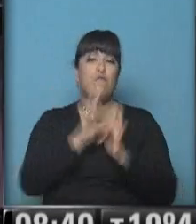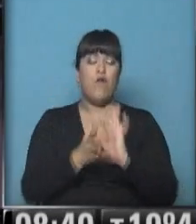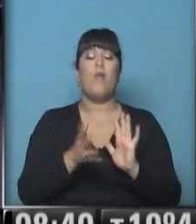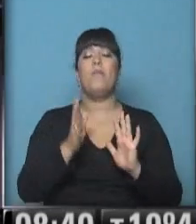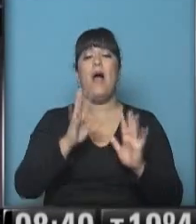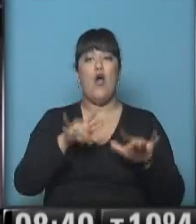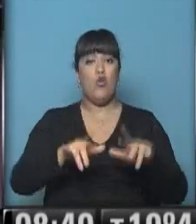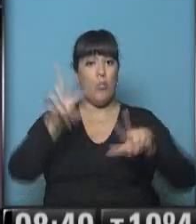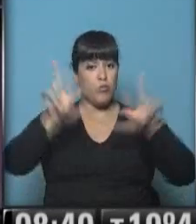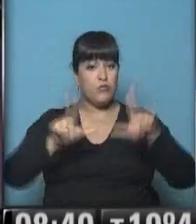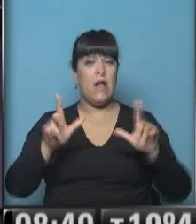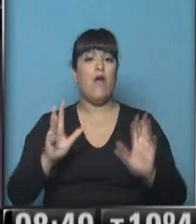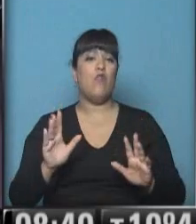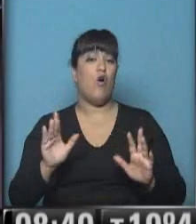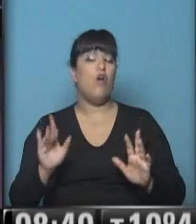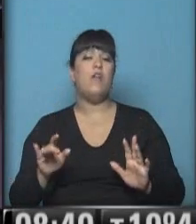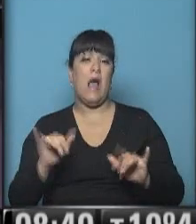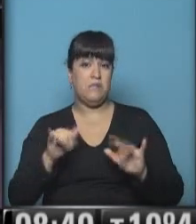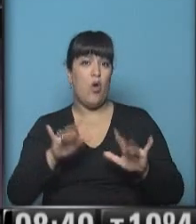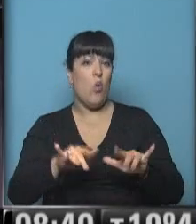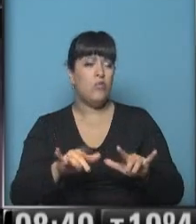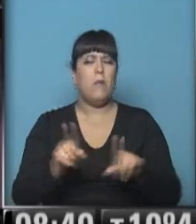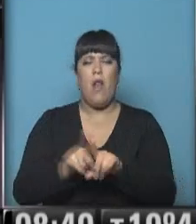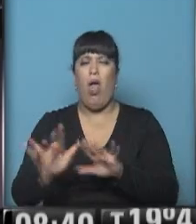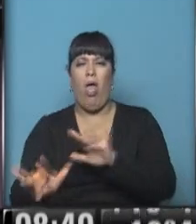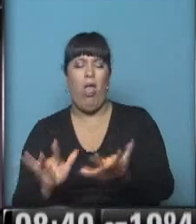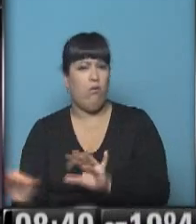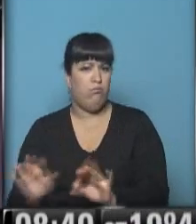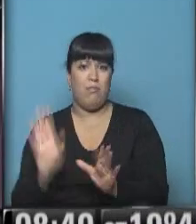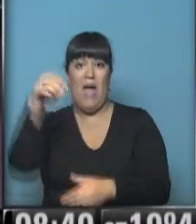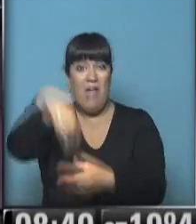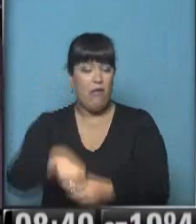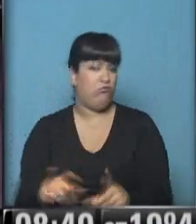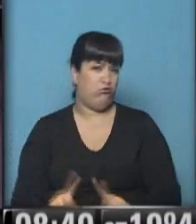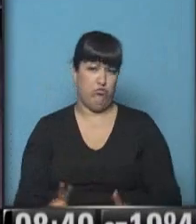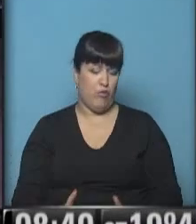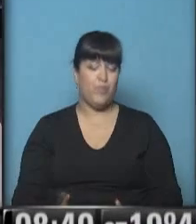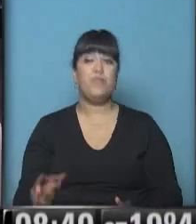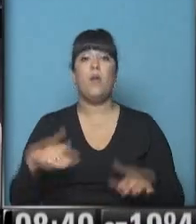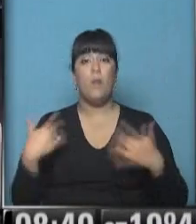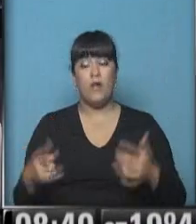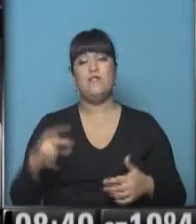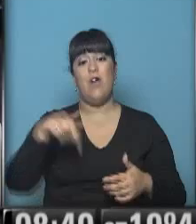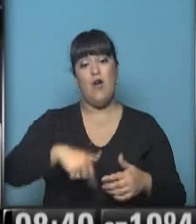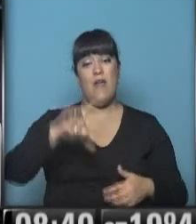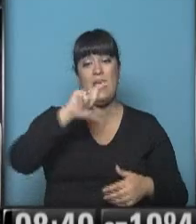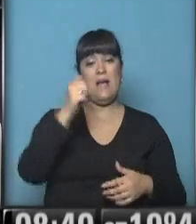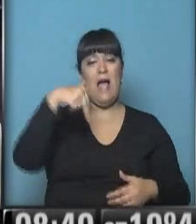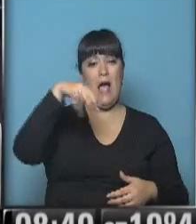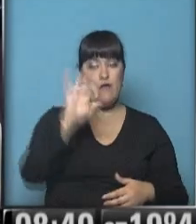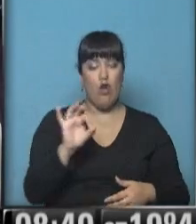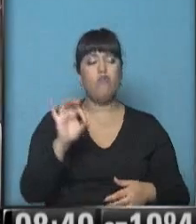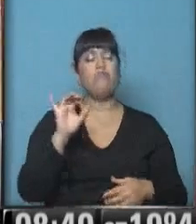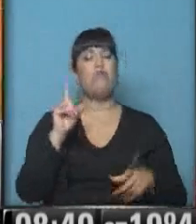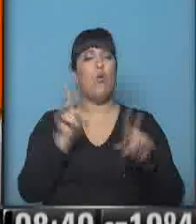en el cual uno usa pero no anda toqueteando demasiado el interior lo que sería el hardware por eso ahora acá no es lanzó un